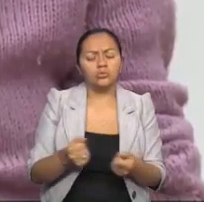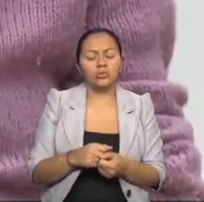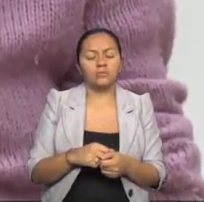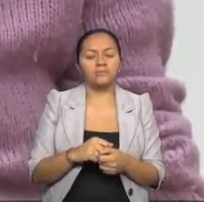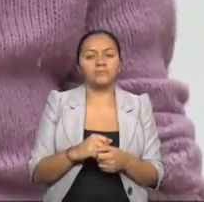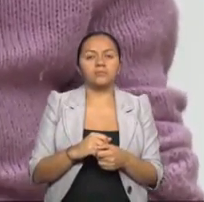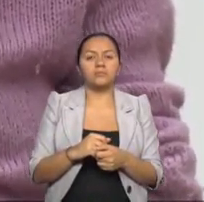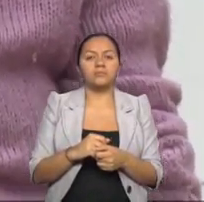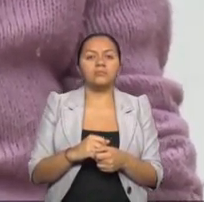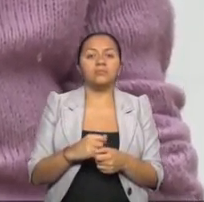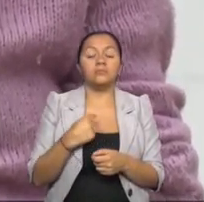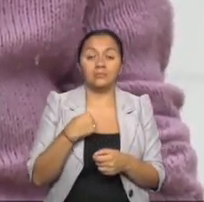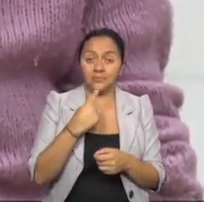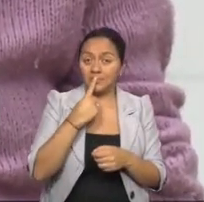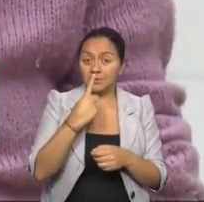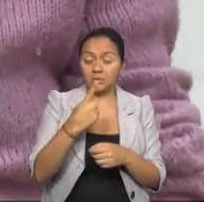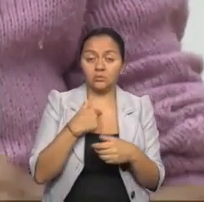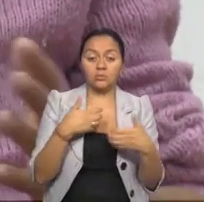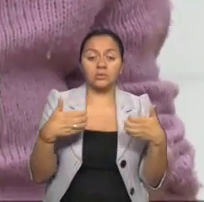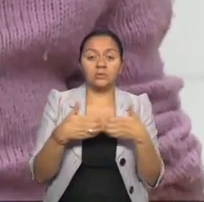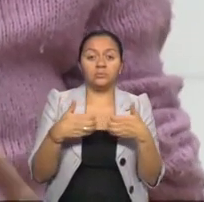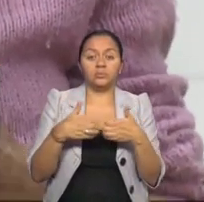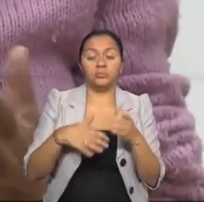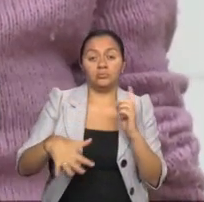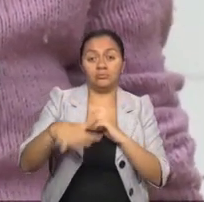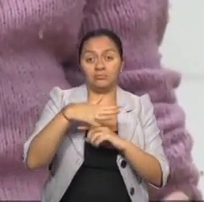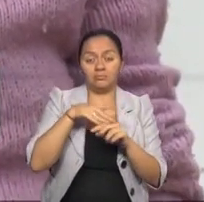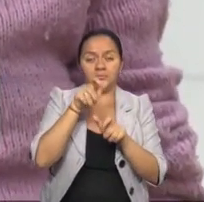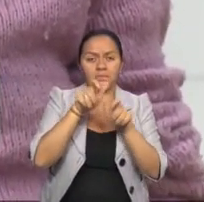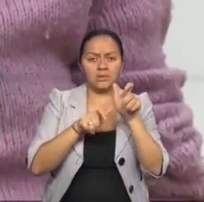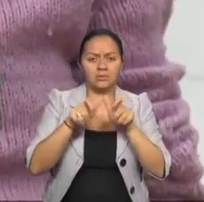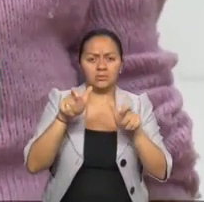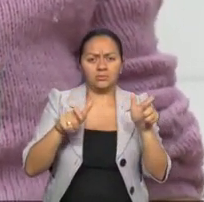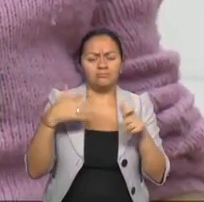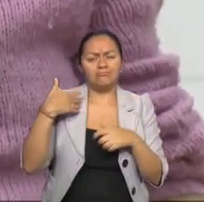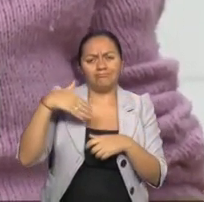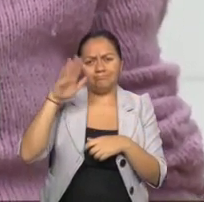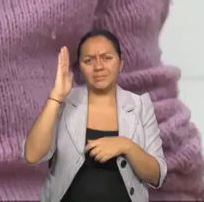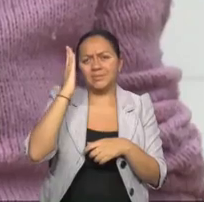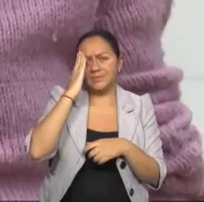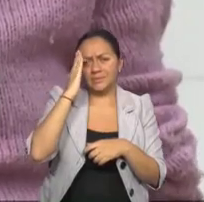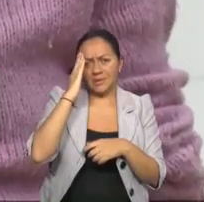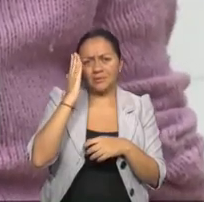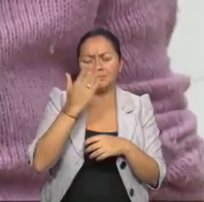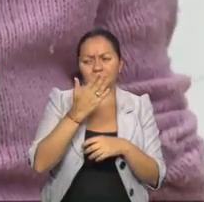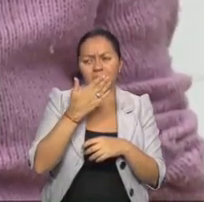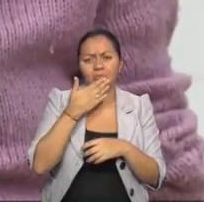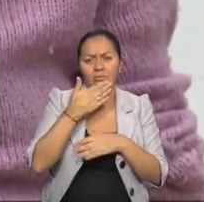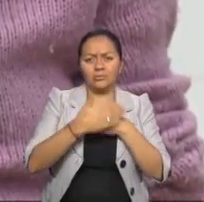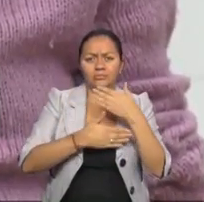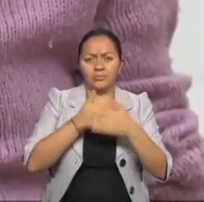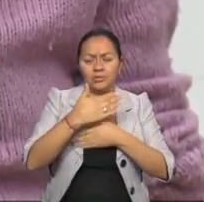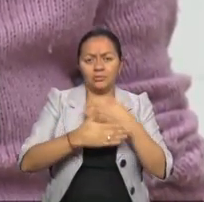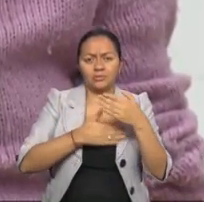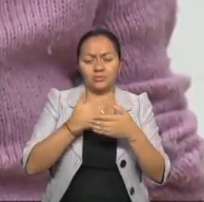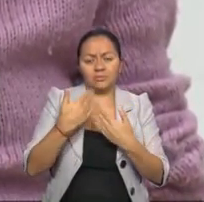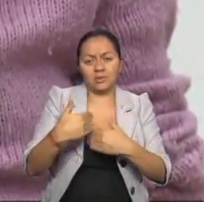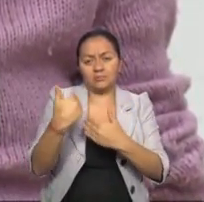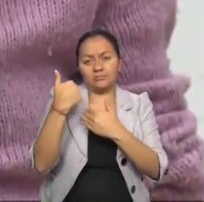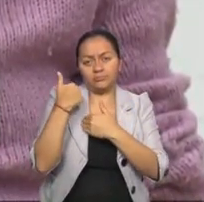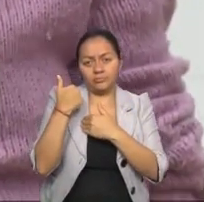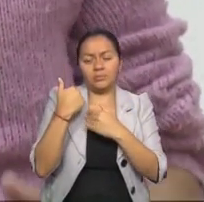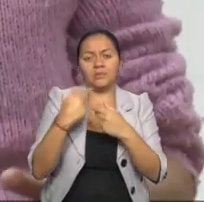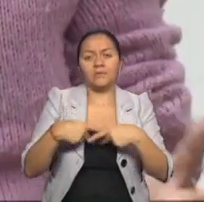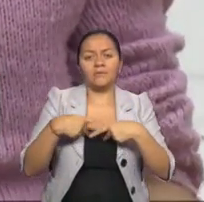vuelvo a decir como tenemos en el equipo gente ya muy muy desarrollada en el proceso de vida